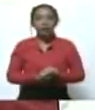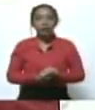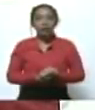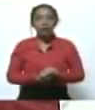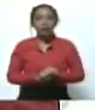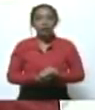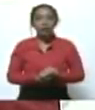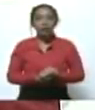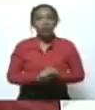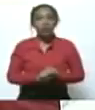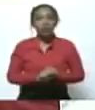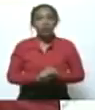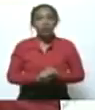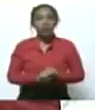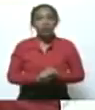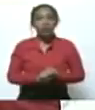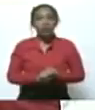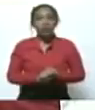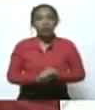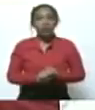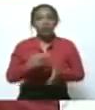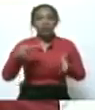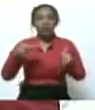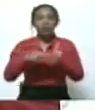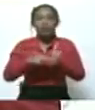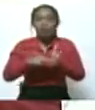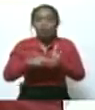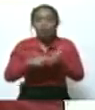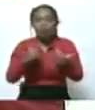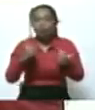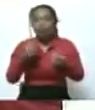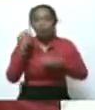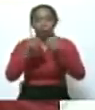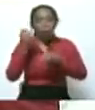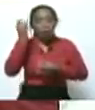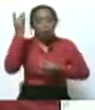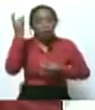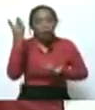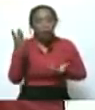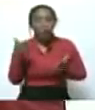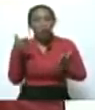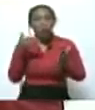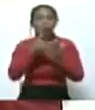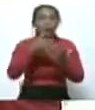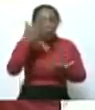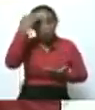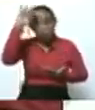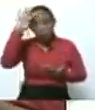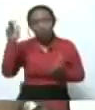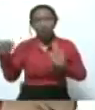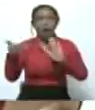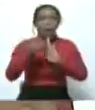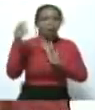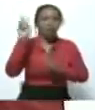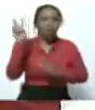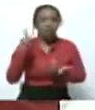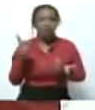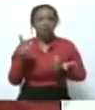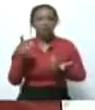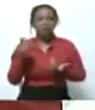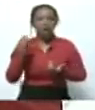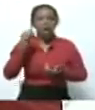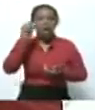de Siria, como ha inventado contra Cuba, contra Venezuela,